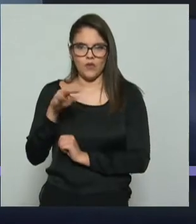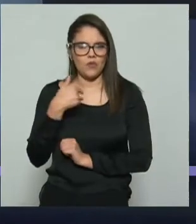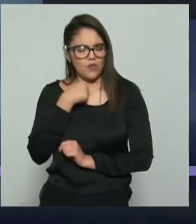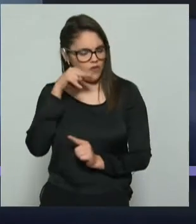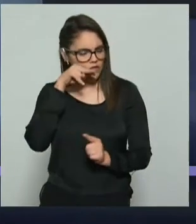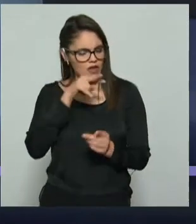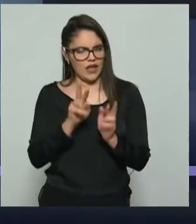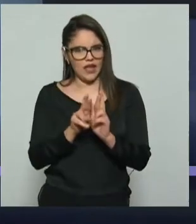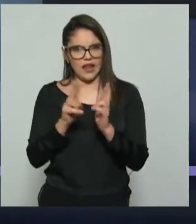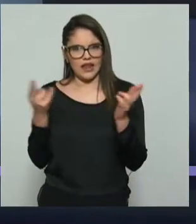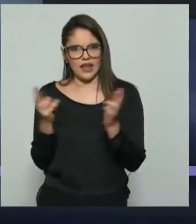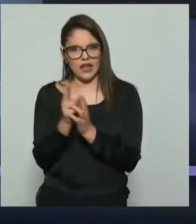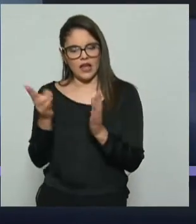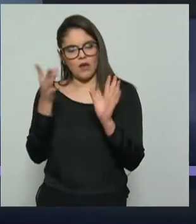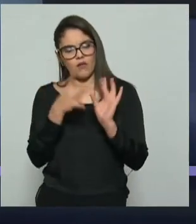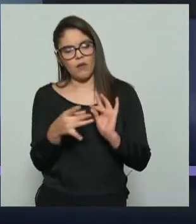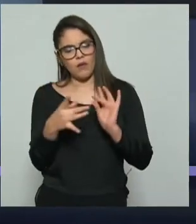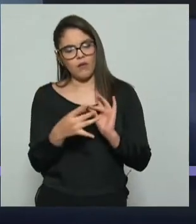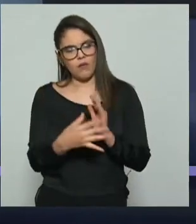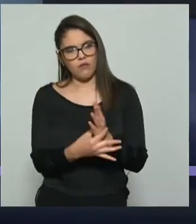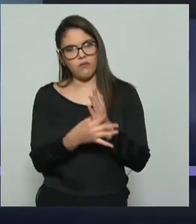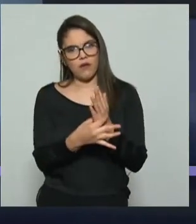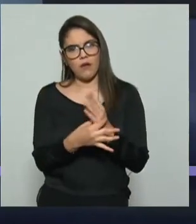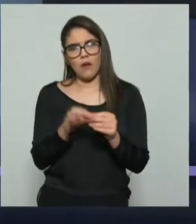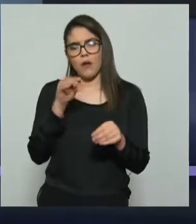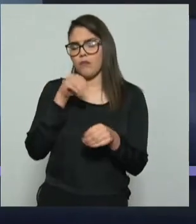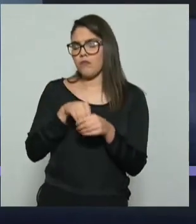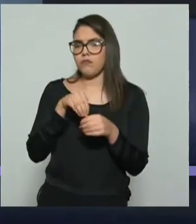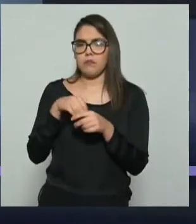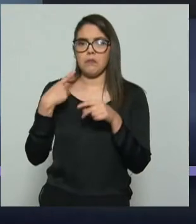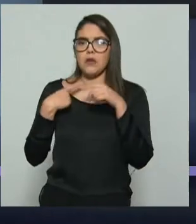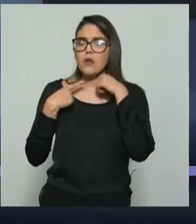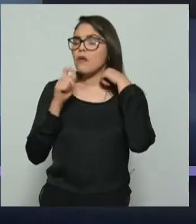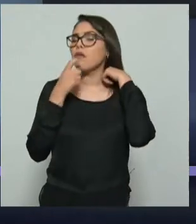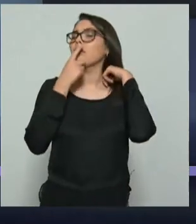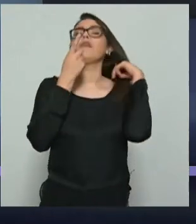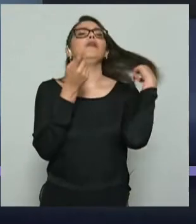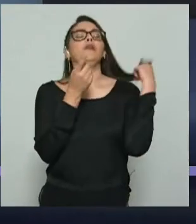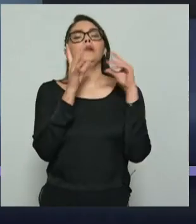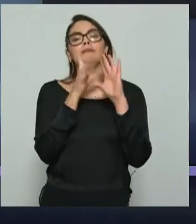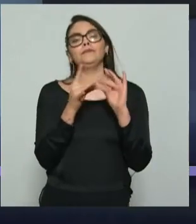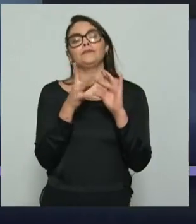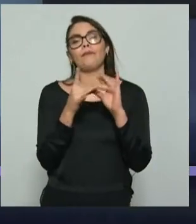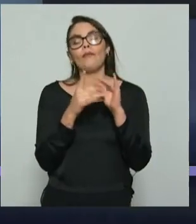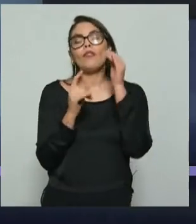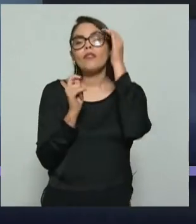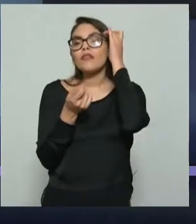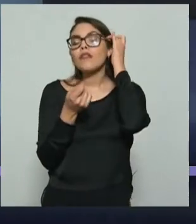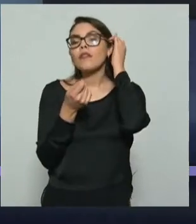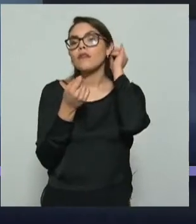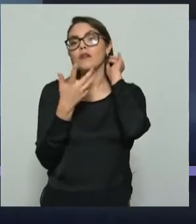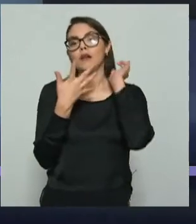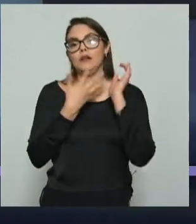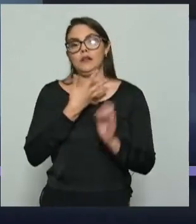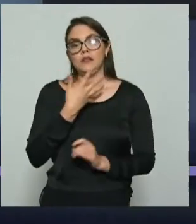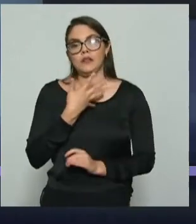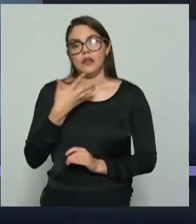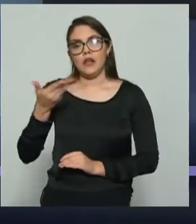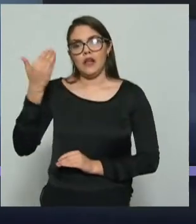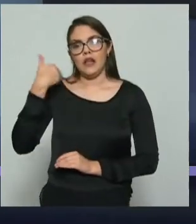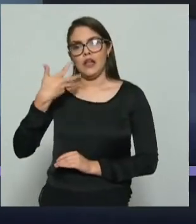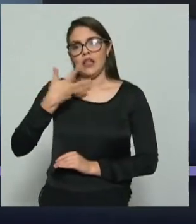nacional donde hay unas declaraciones en teoría anónimas, donde dicen que se cuenta con que hubo